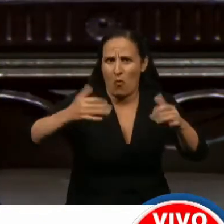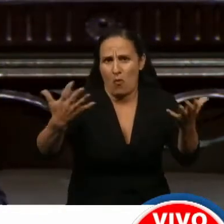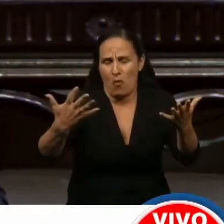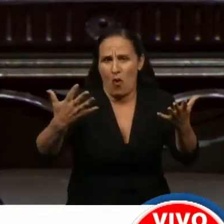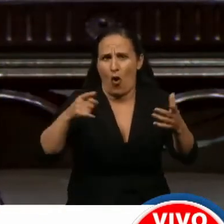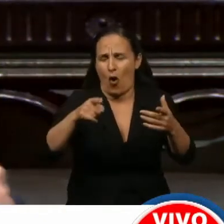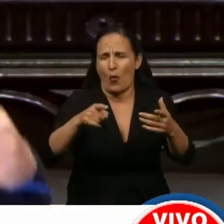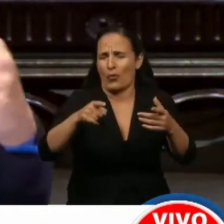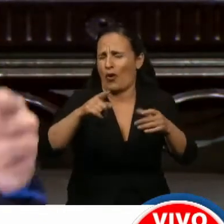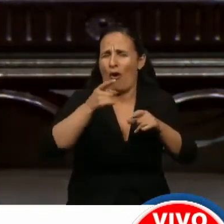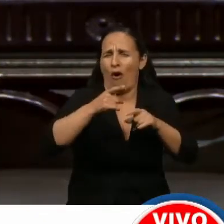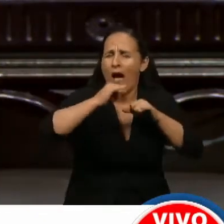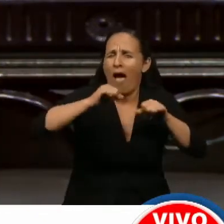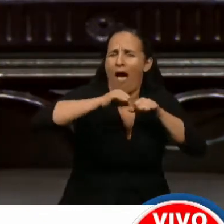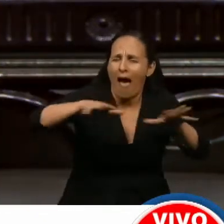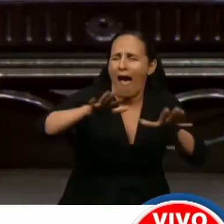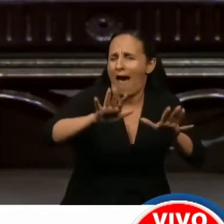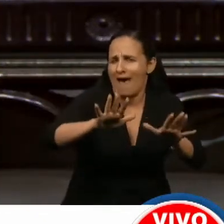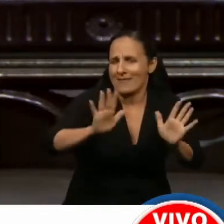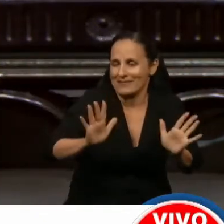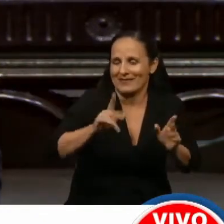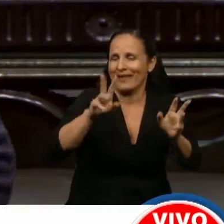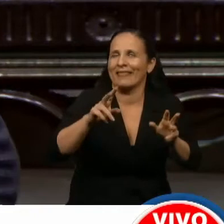como patobicas infaltables siempre en estas cosas,